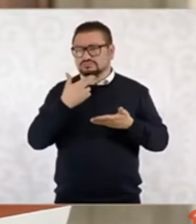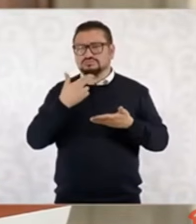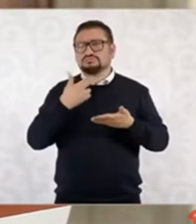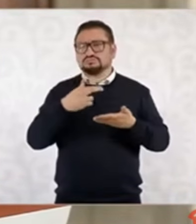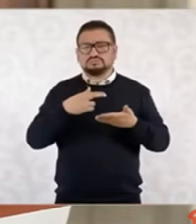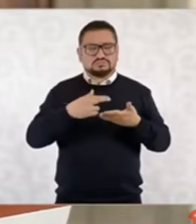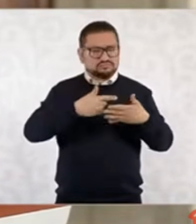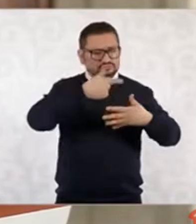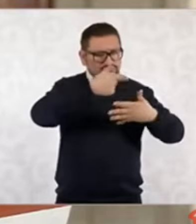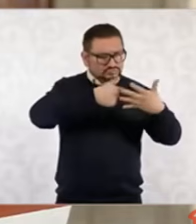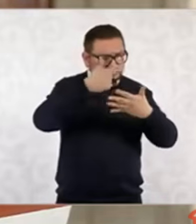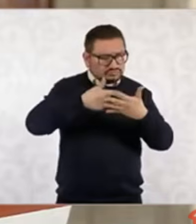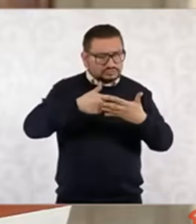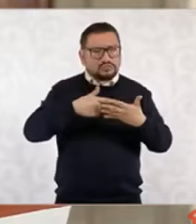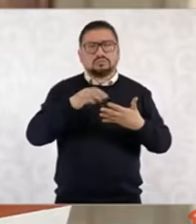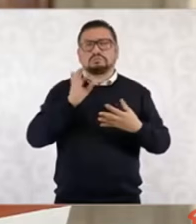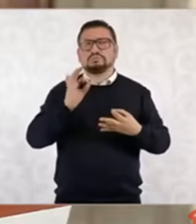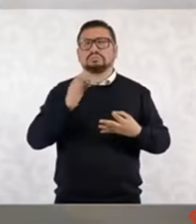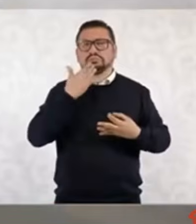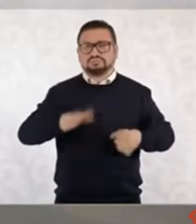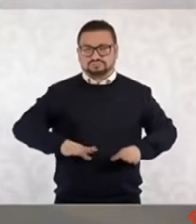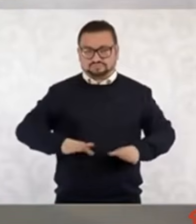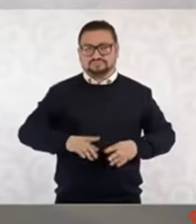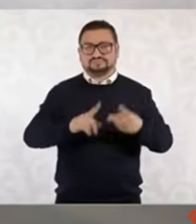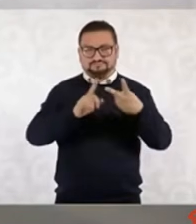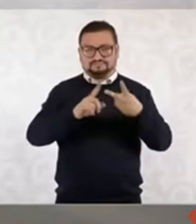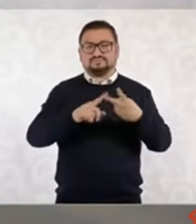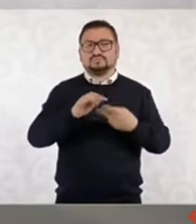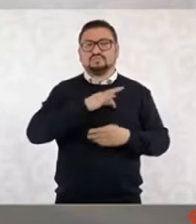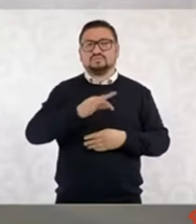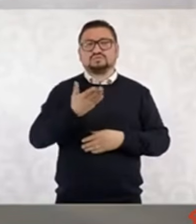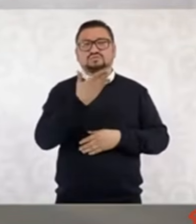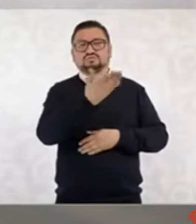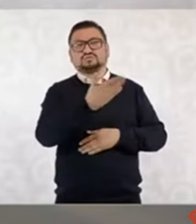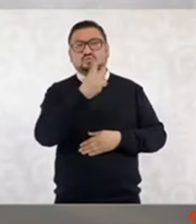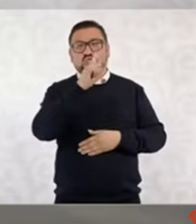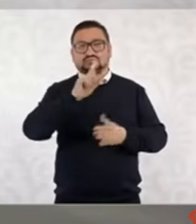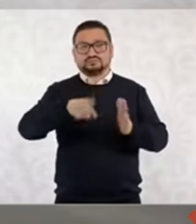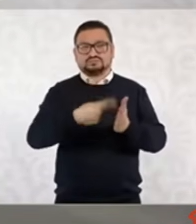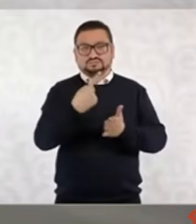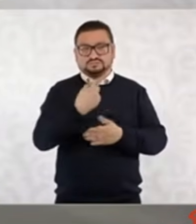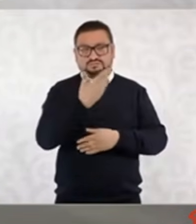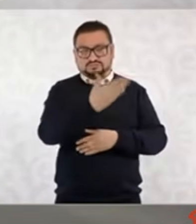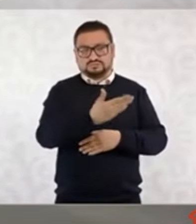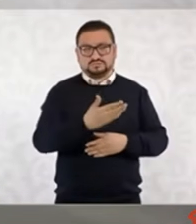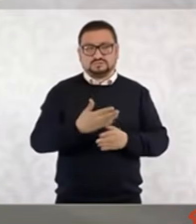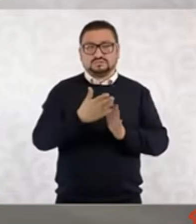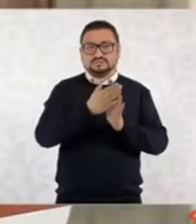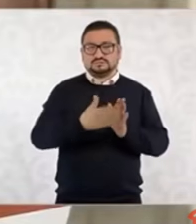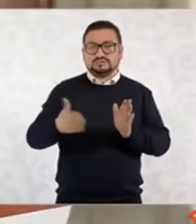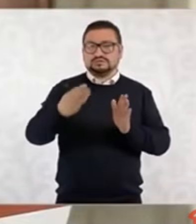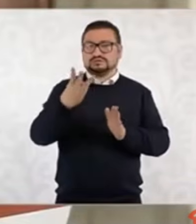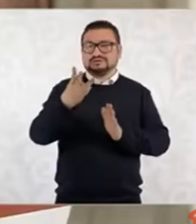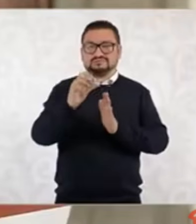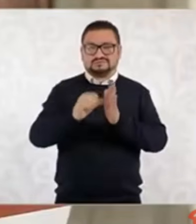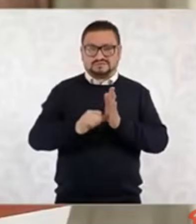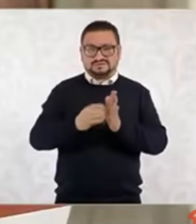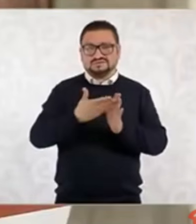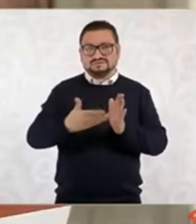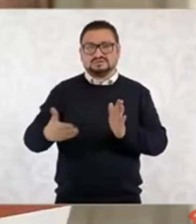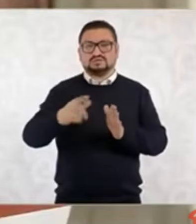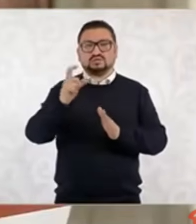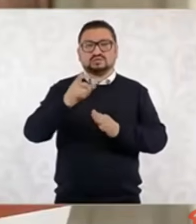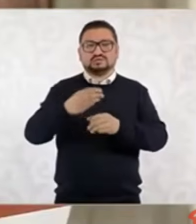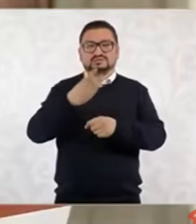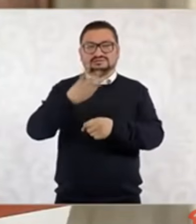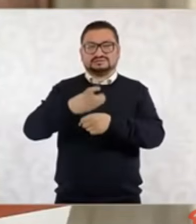establecido en el párrafo anterior. 2. Se podrá solicitar en una sola ocasión y durante los 3 meses posteriores a la conclusión del